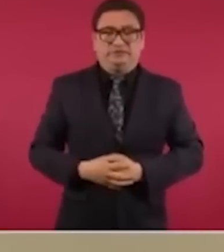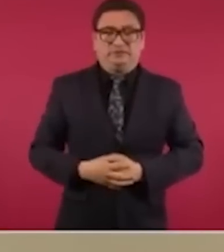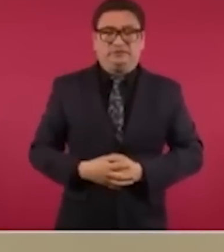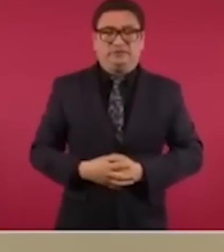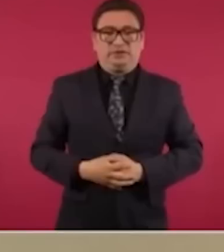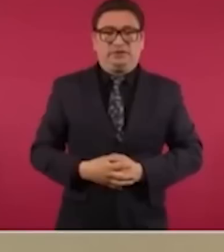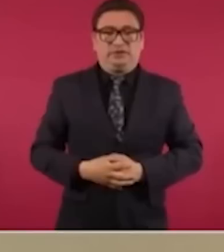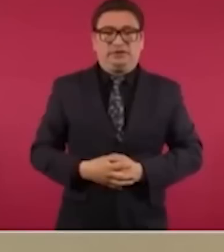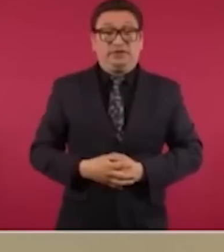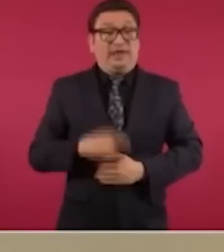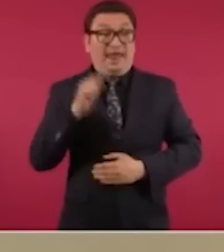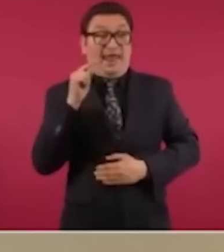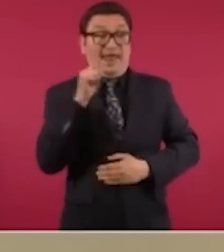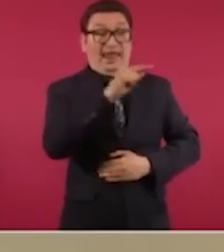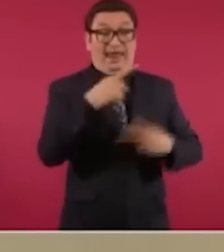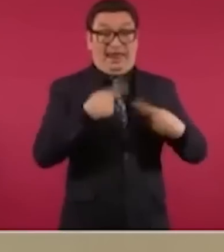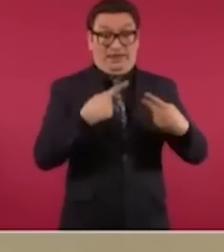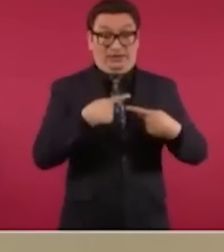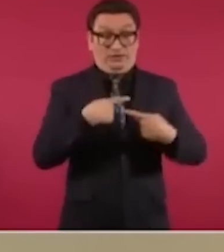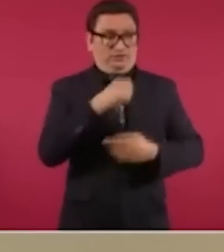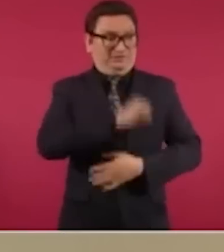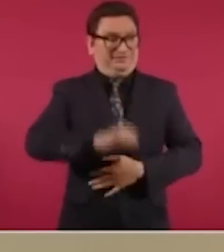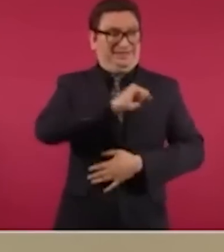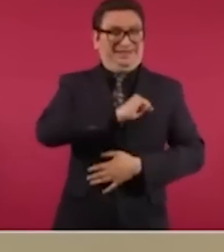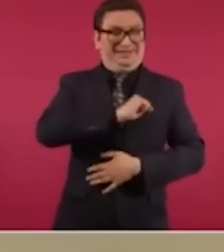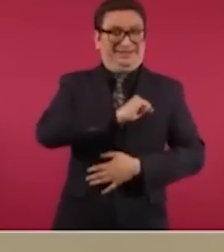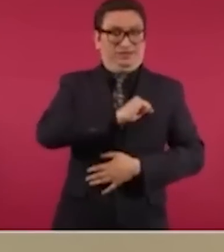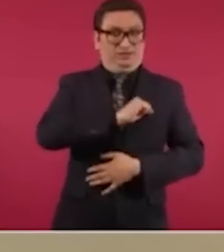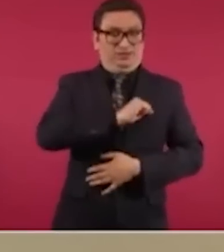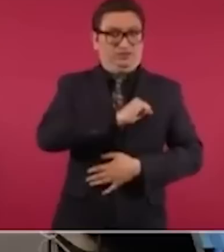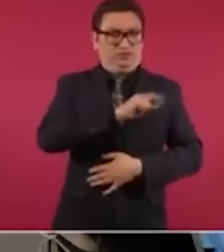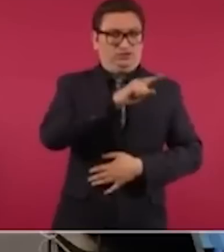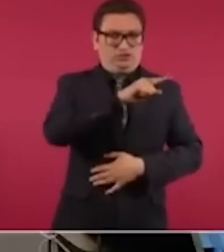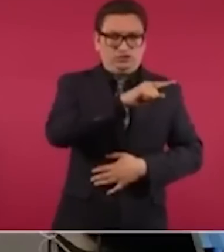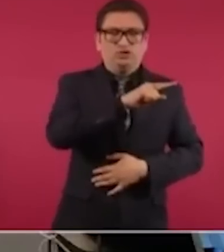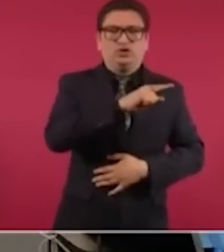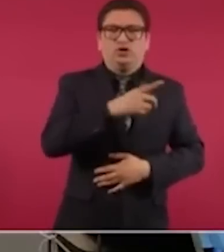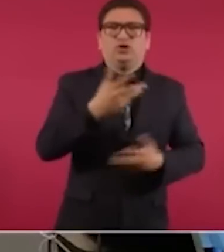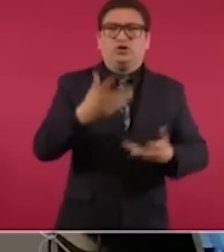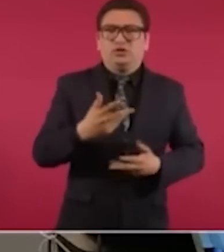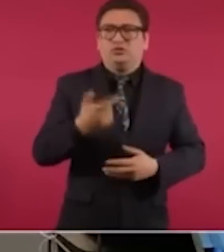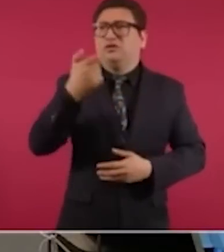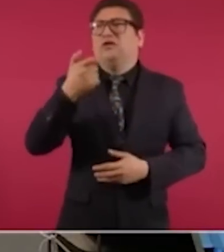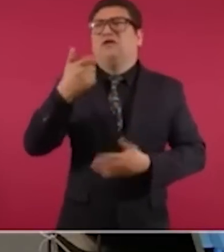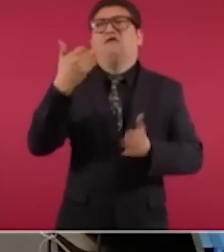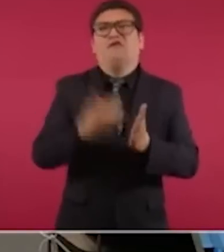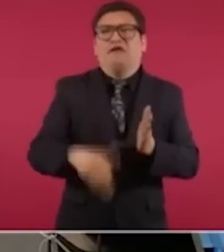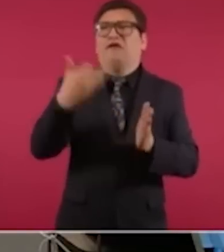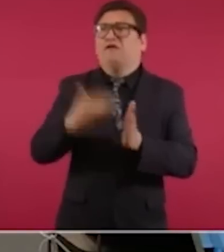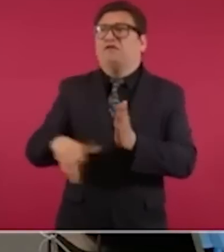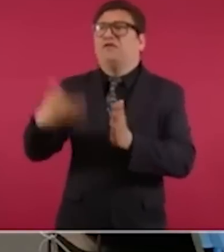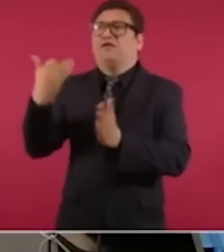aquel que tenía salud echaba en falta el dinero